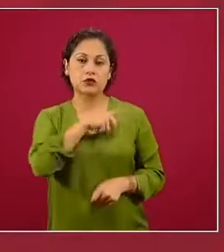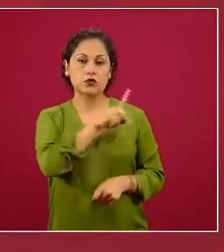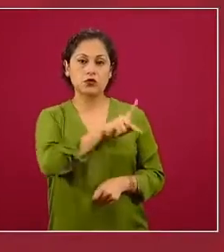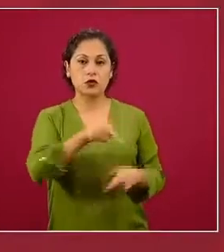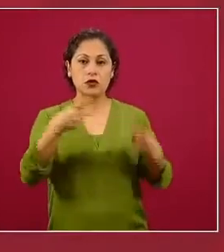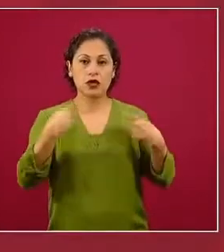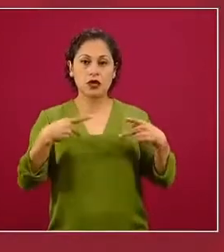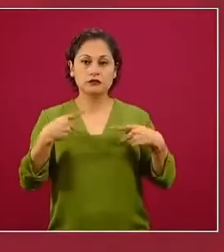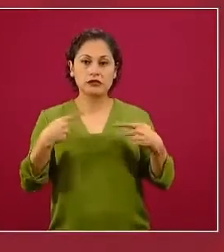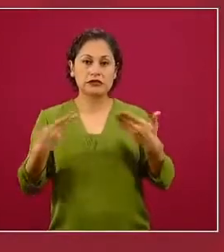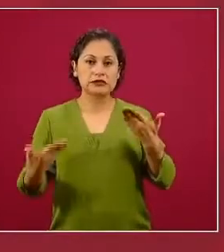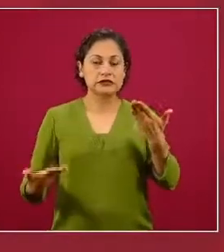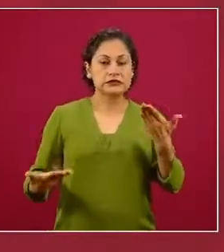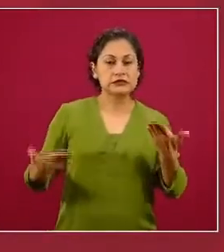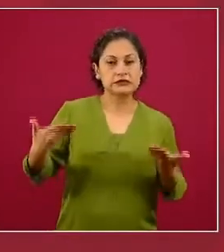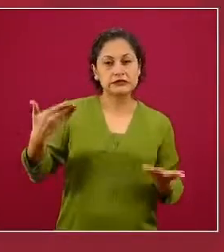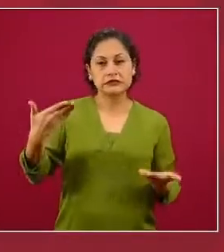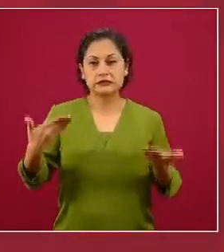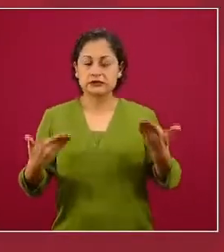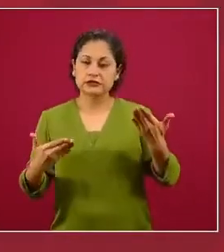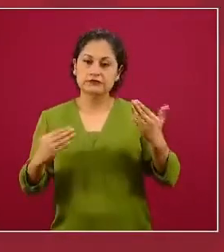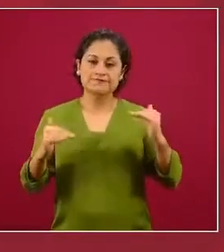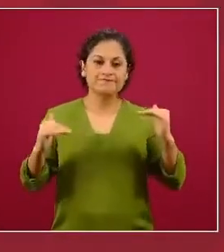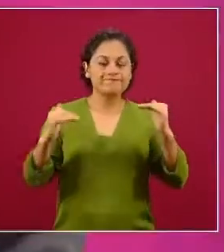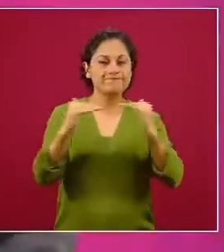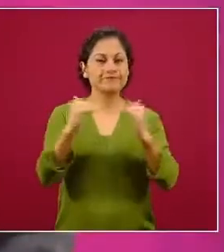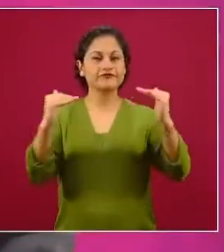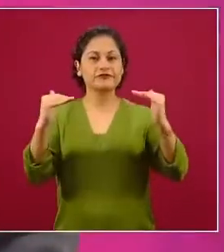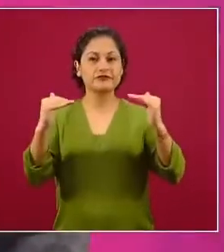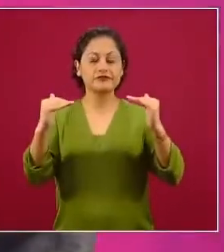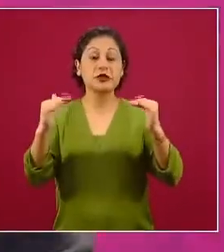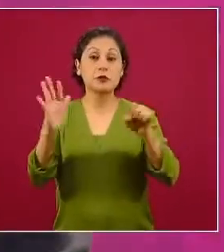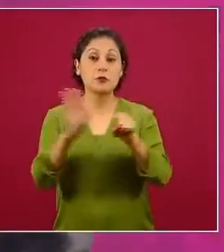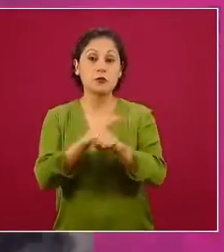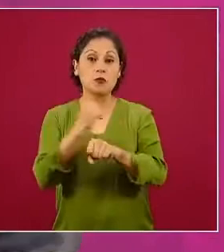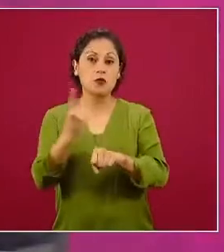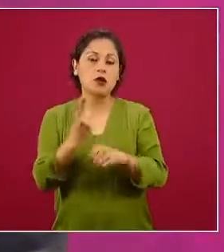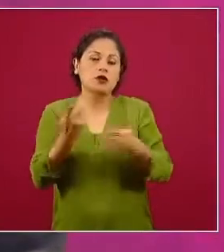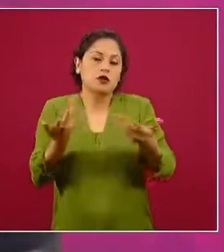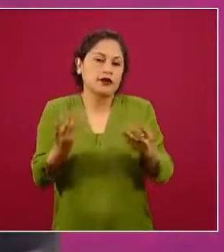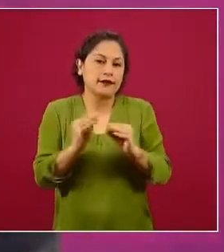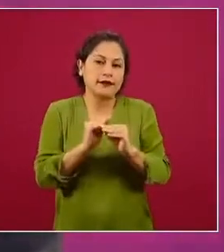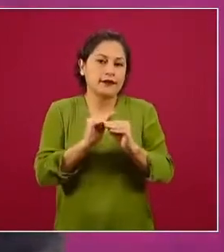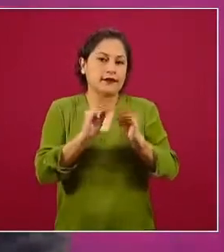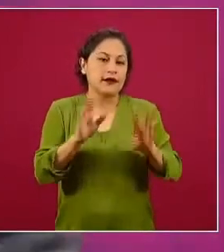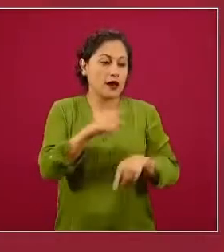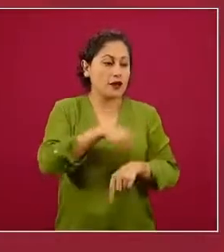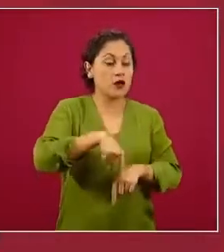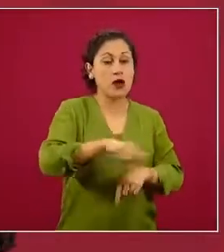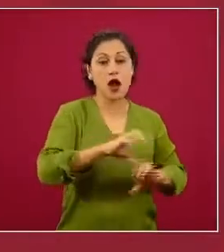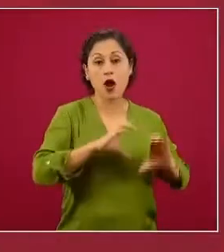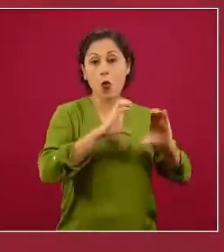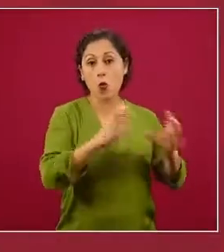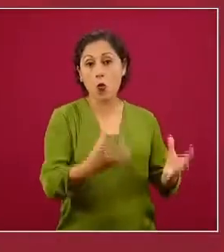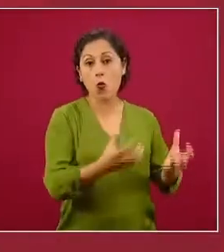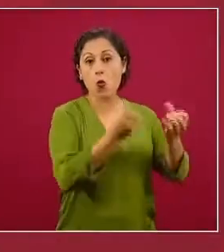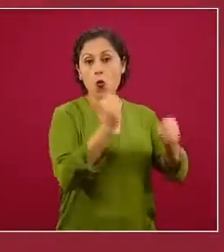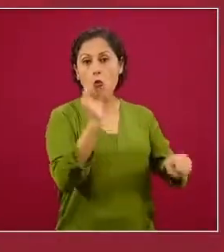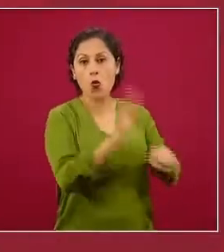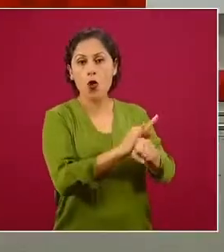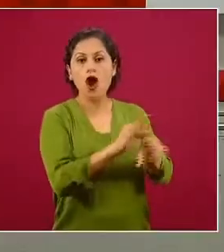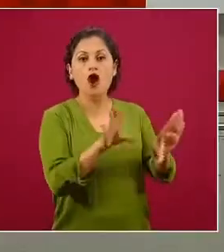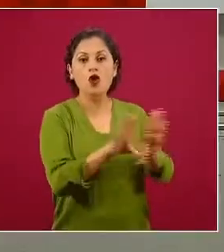personas, que depende de la inmovilidad, porque es lo que logra reducir la proximidad entre personas y por lo tanto el